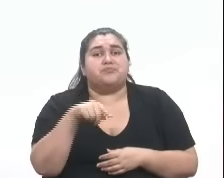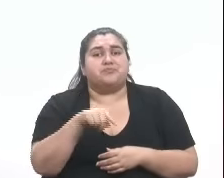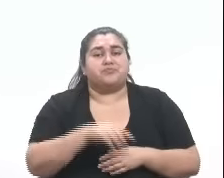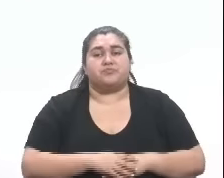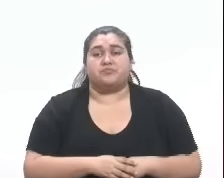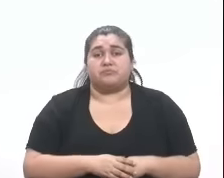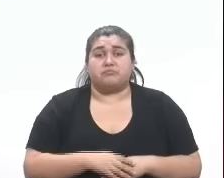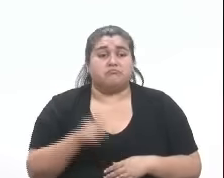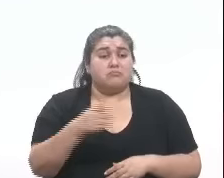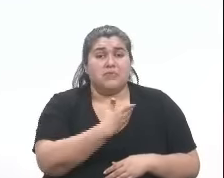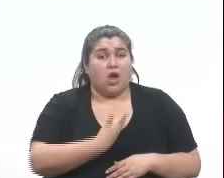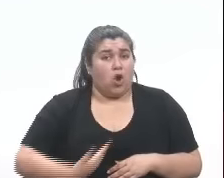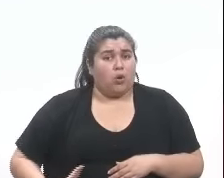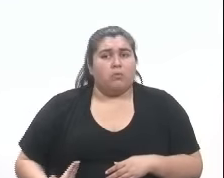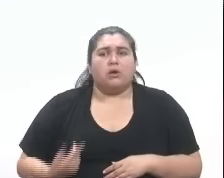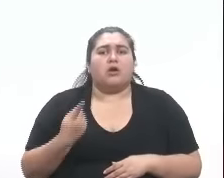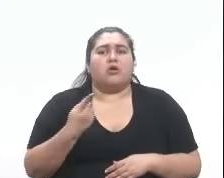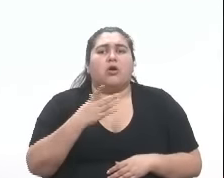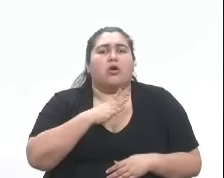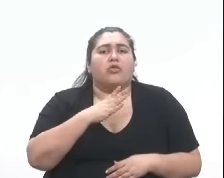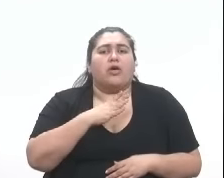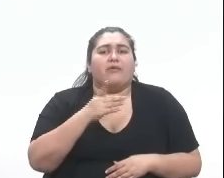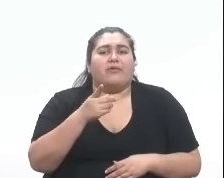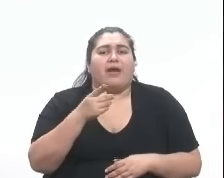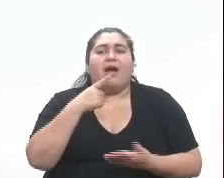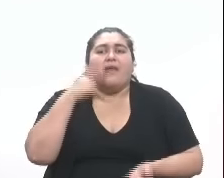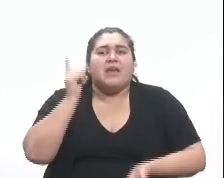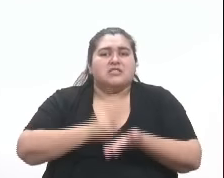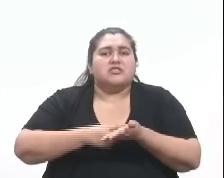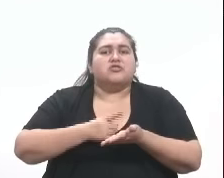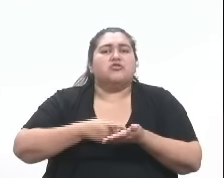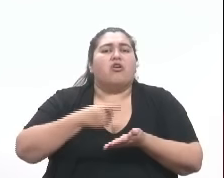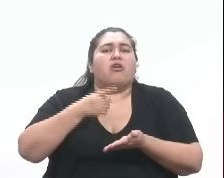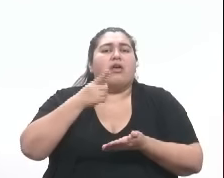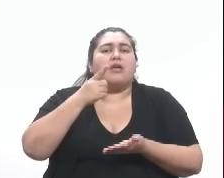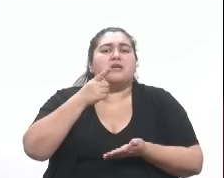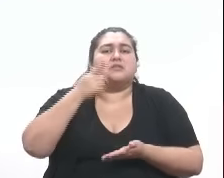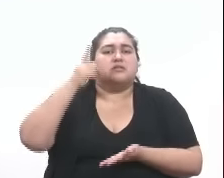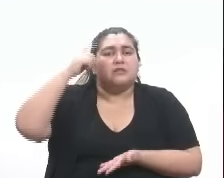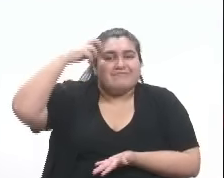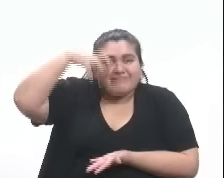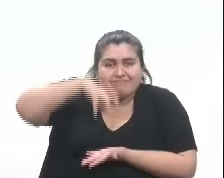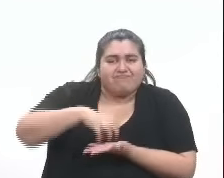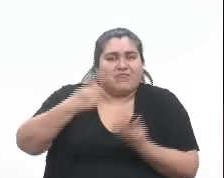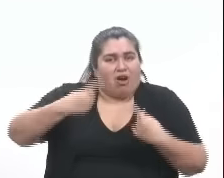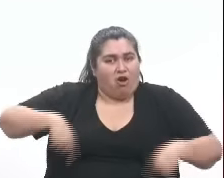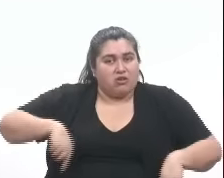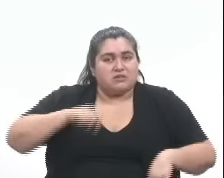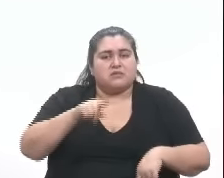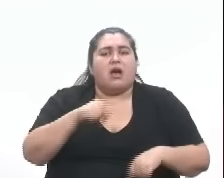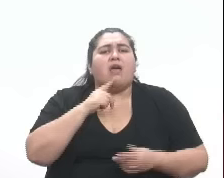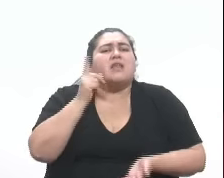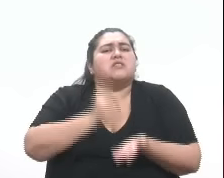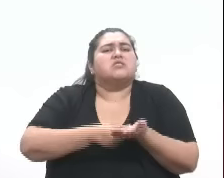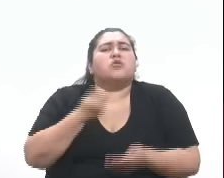que el gobierno no tuvo todavía decisiones legislativas. ¿Y cuál fue la decisión